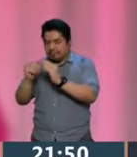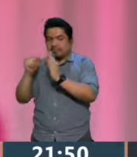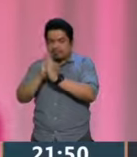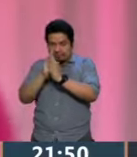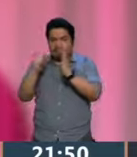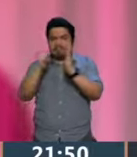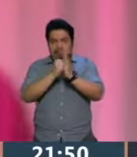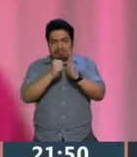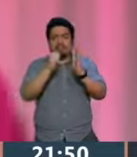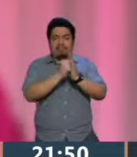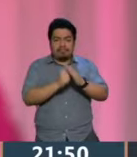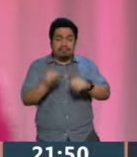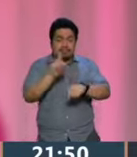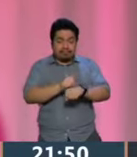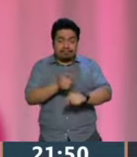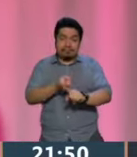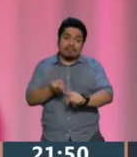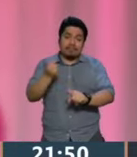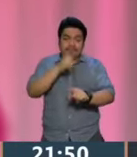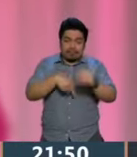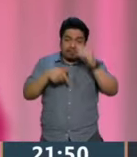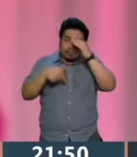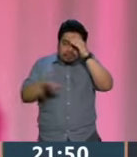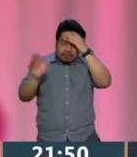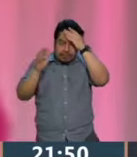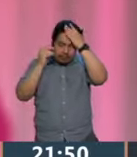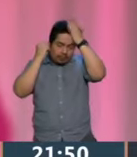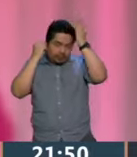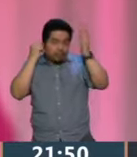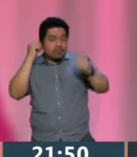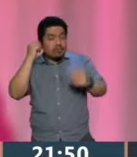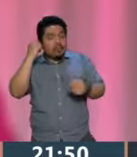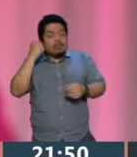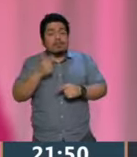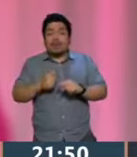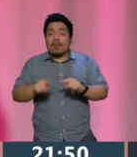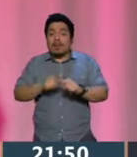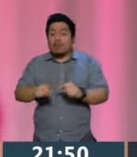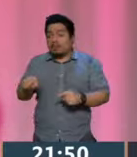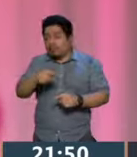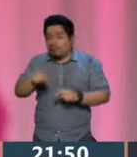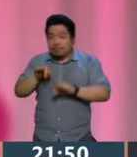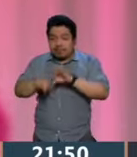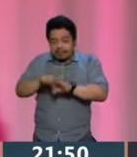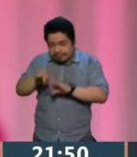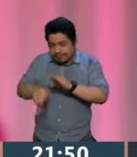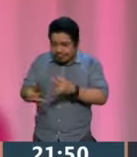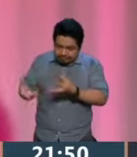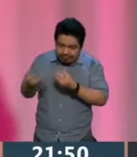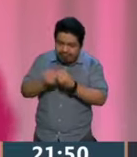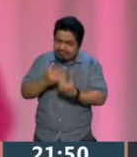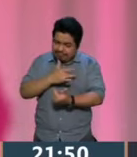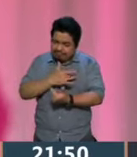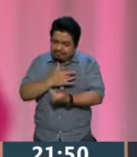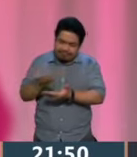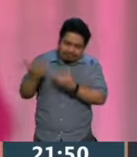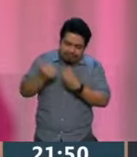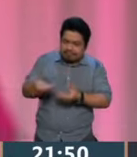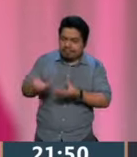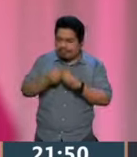inició esta campaña y desde antes. Eso seguirá sucediendo, seguiremos conquistando corazones, afianzando el triunfo de